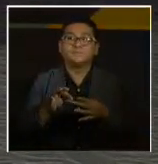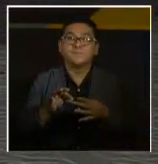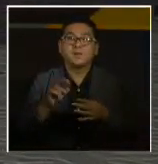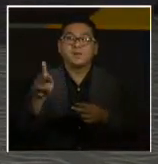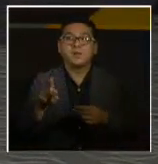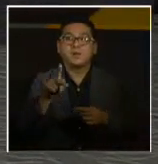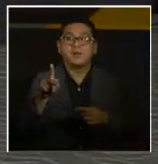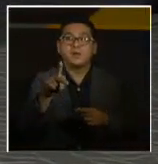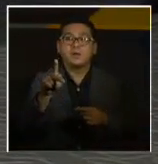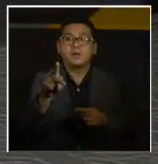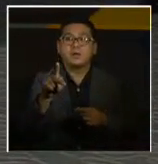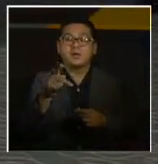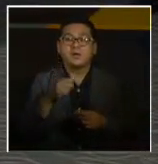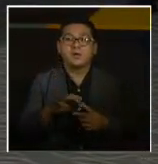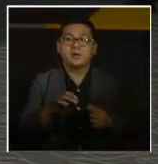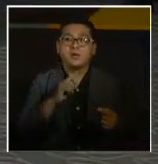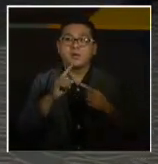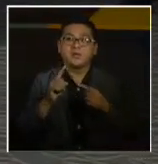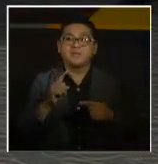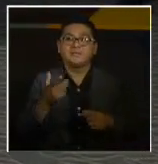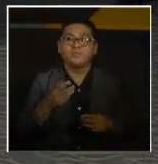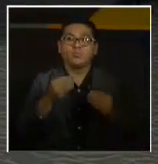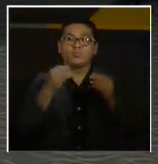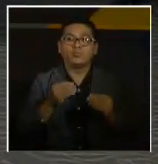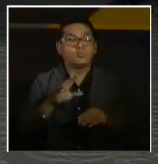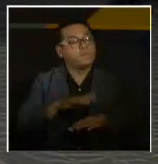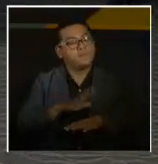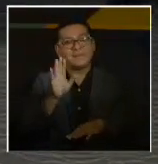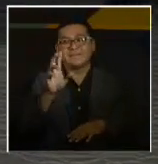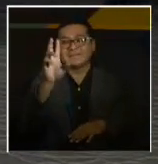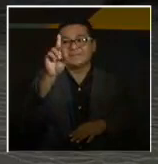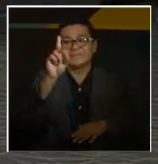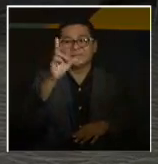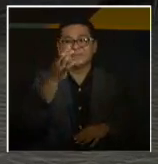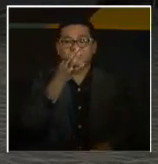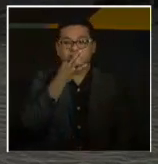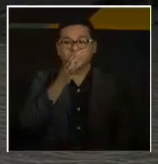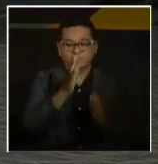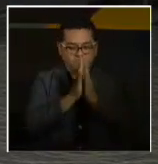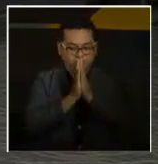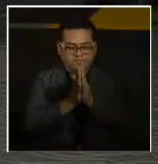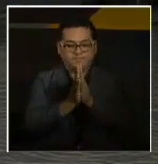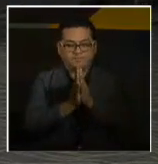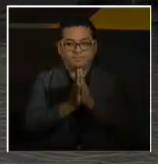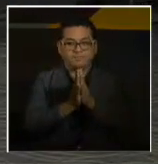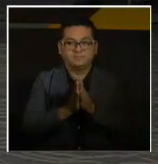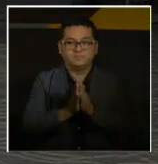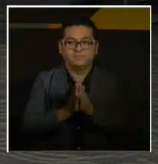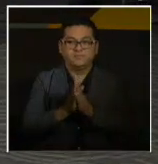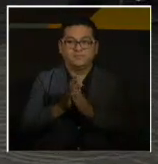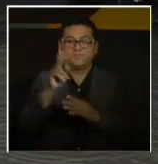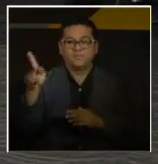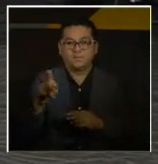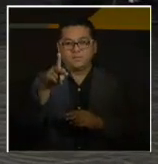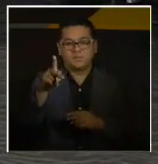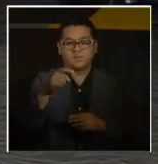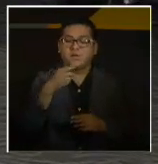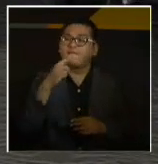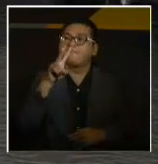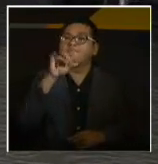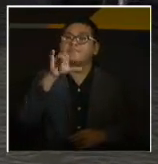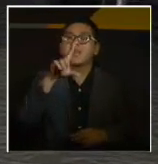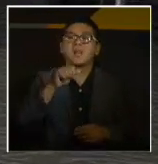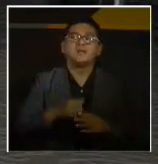las preguntas y las réplicas tendrán que ser no más de 30 segundos. Por favor, réplica para el candidato Vila.